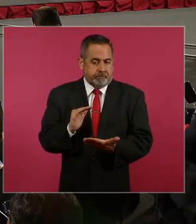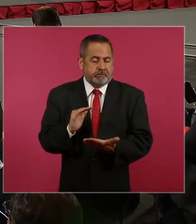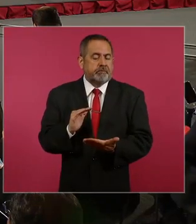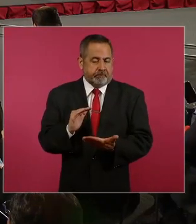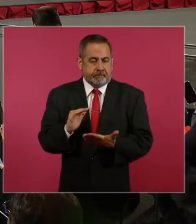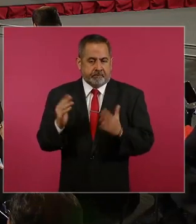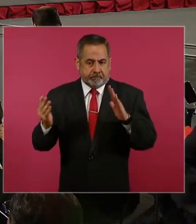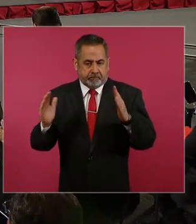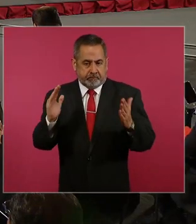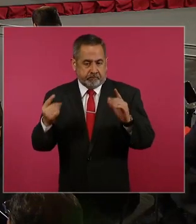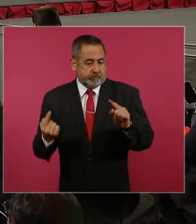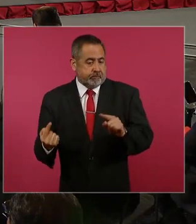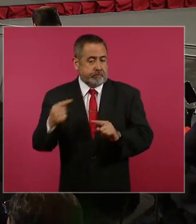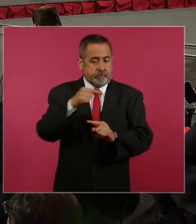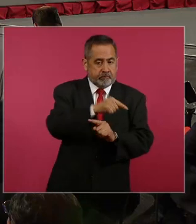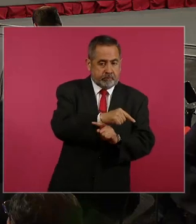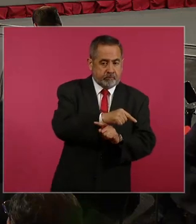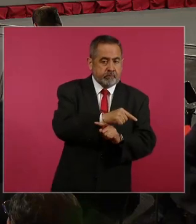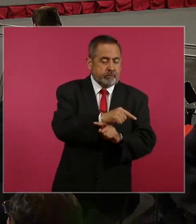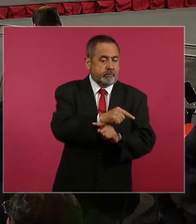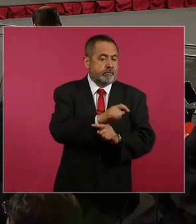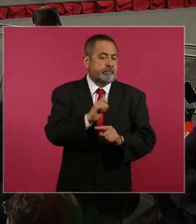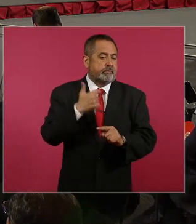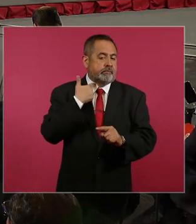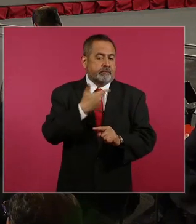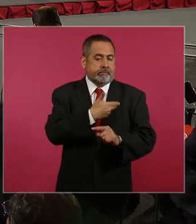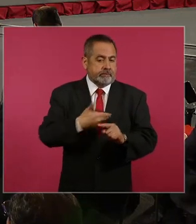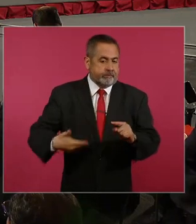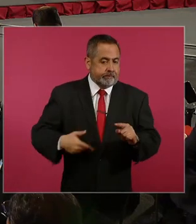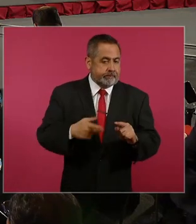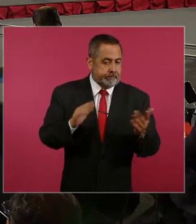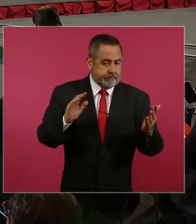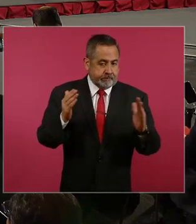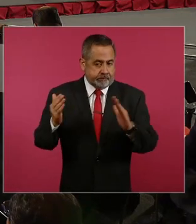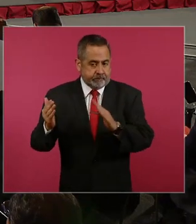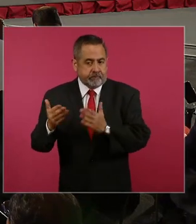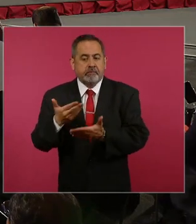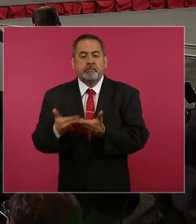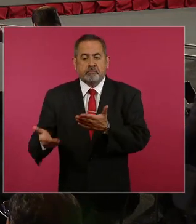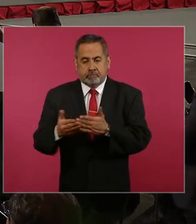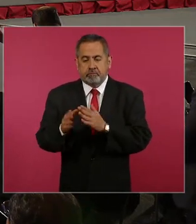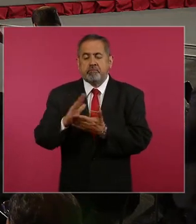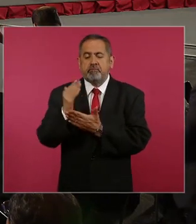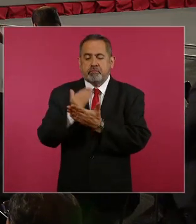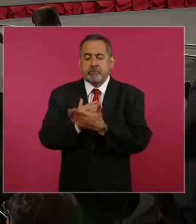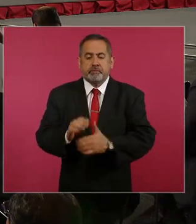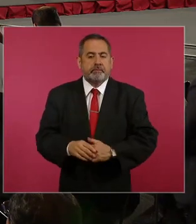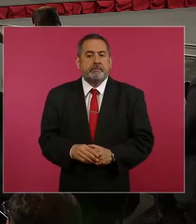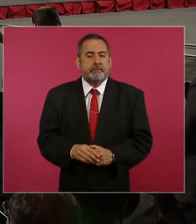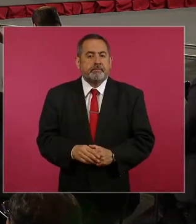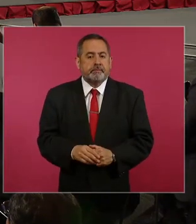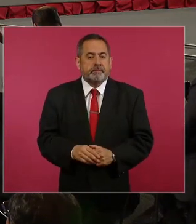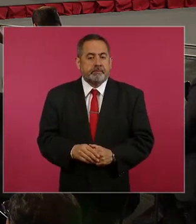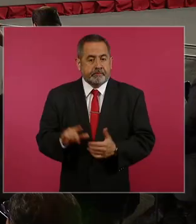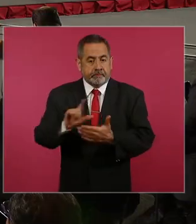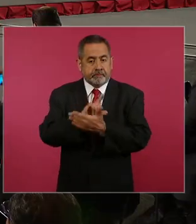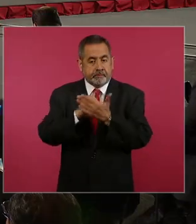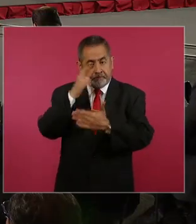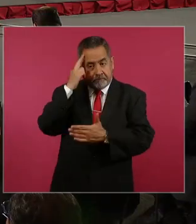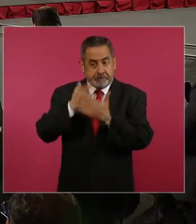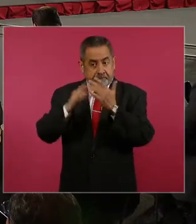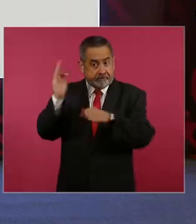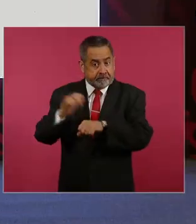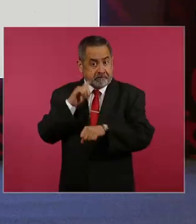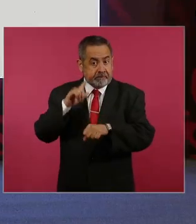con el inicio de la administración. Adelante. En general, los delitos del fuero federal